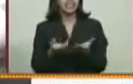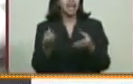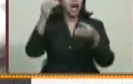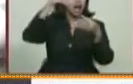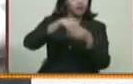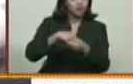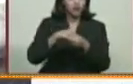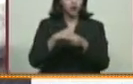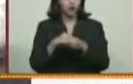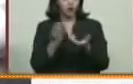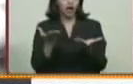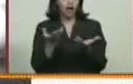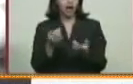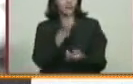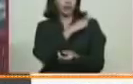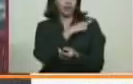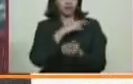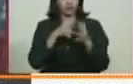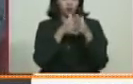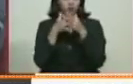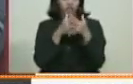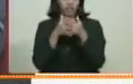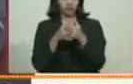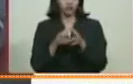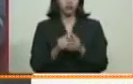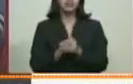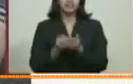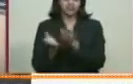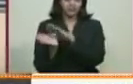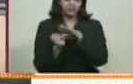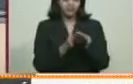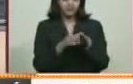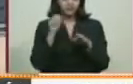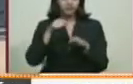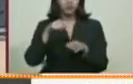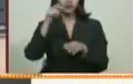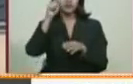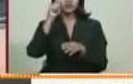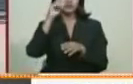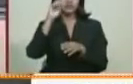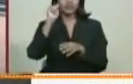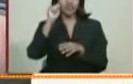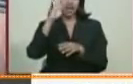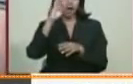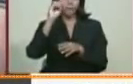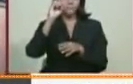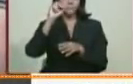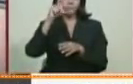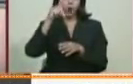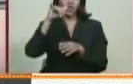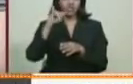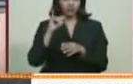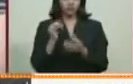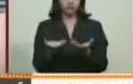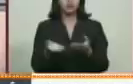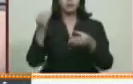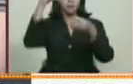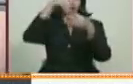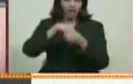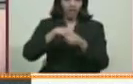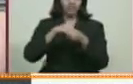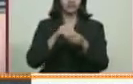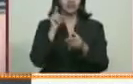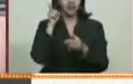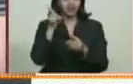allá de ello, Tabosky vive allá. Sí. Y Tabosky aparece implicado, según las investigaciones del MP,